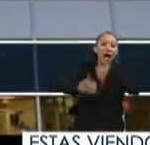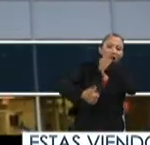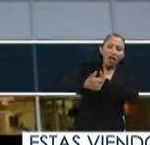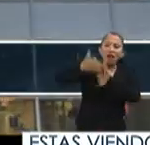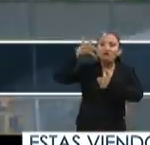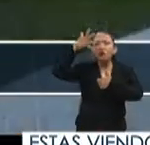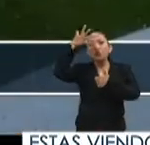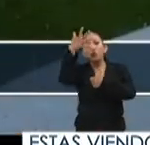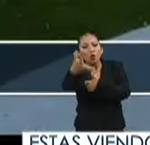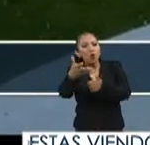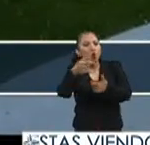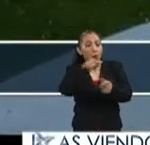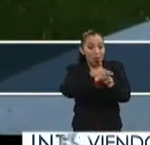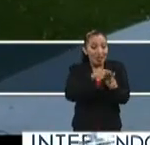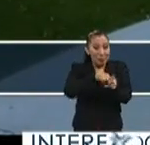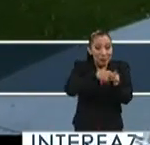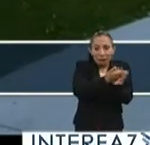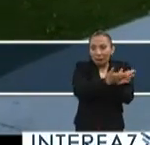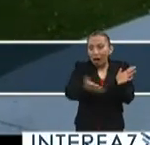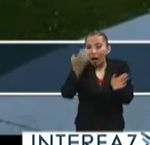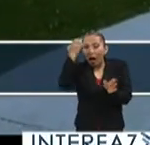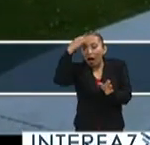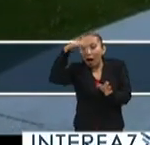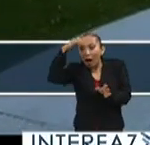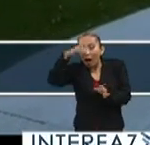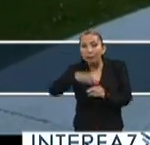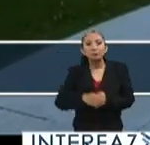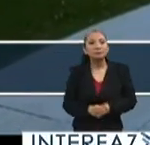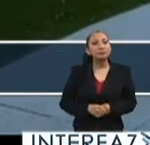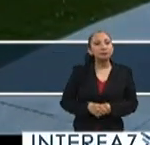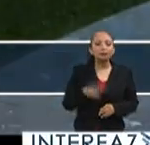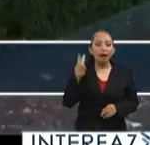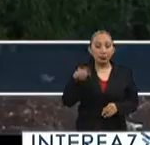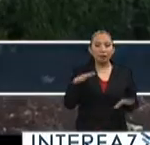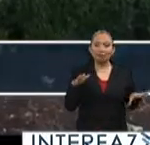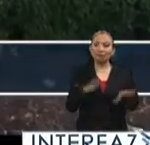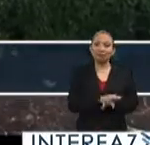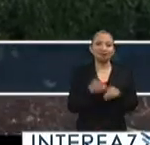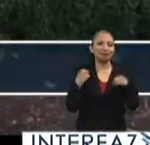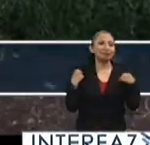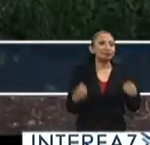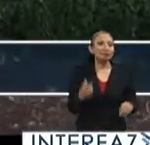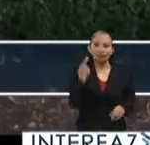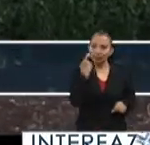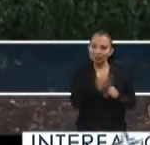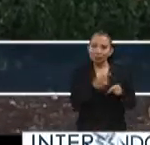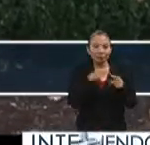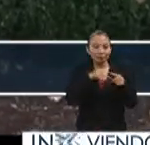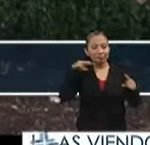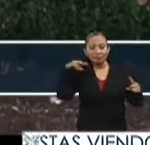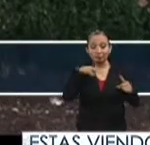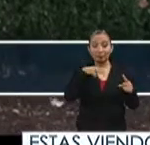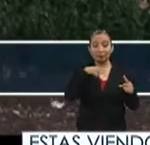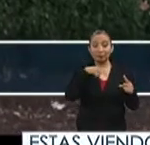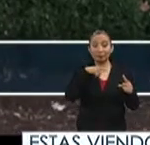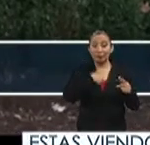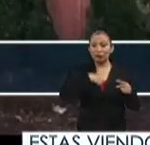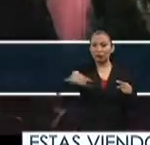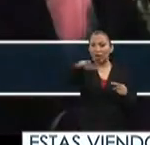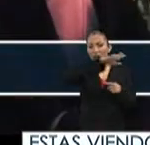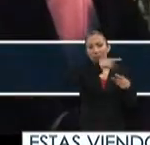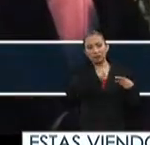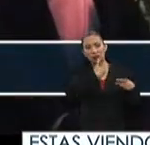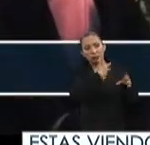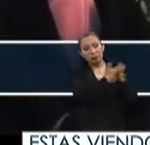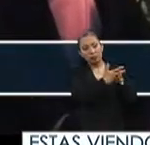carrera, tu futuro a partir de esta experiencia que tuviste? Pues en realidad sí cambió bastante. En primera, mi perspectiva acerca de cómo es la gente